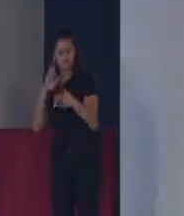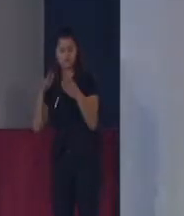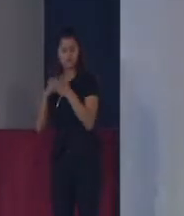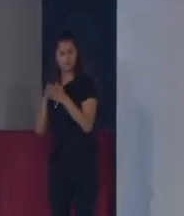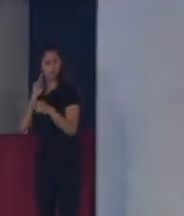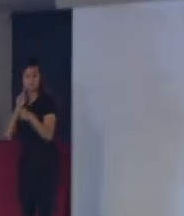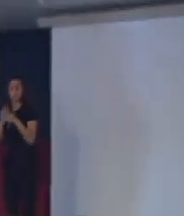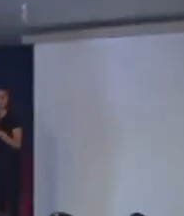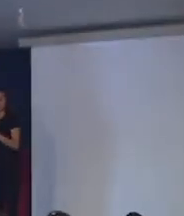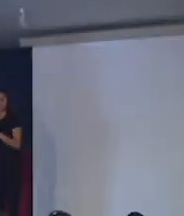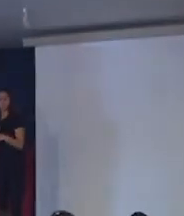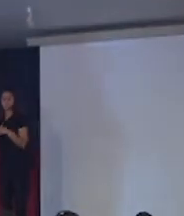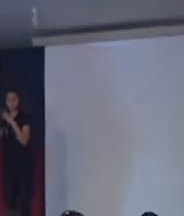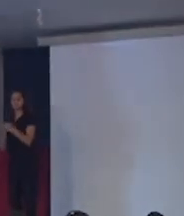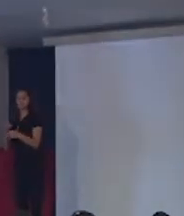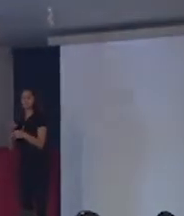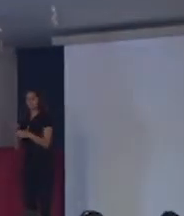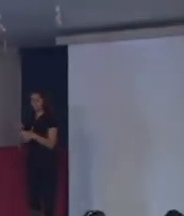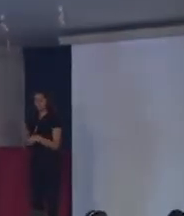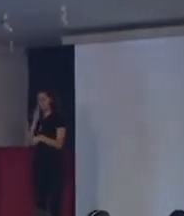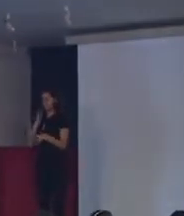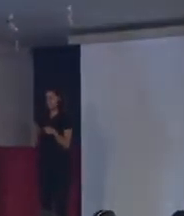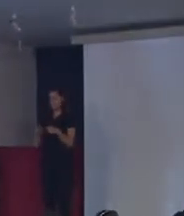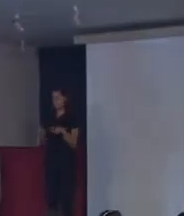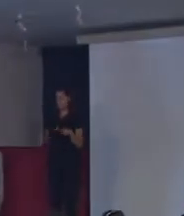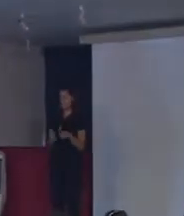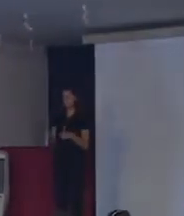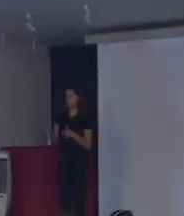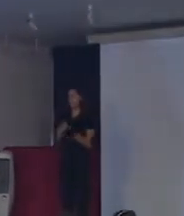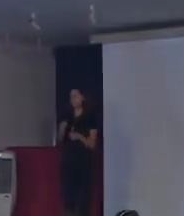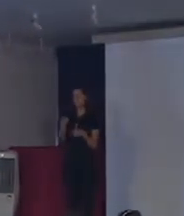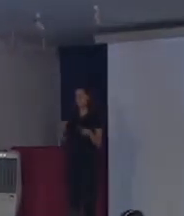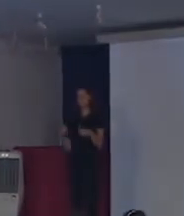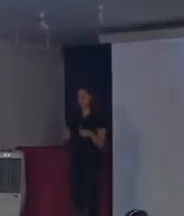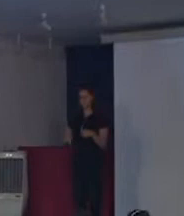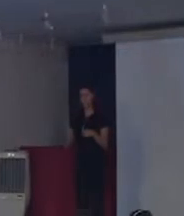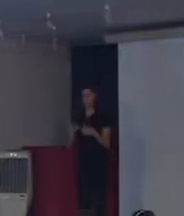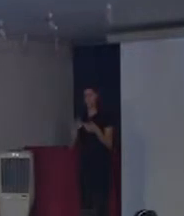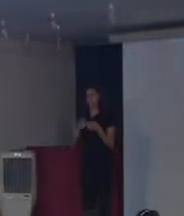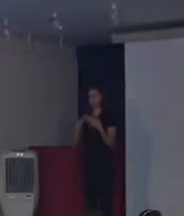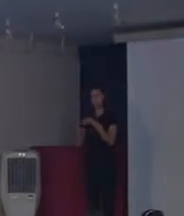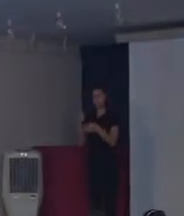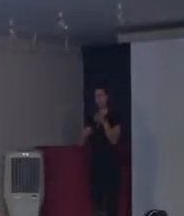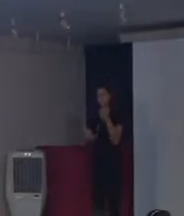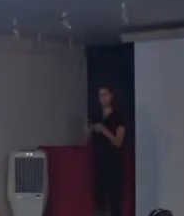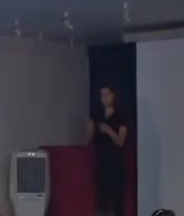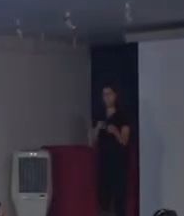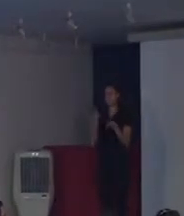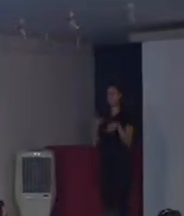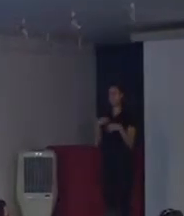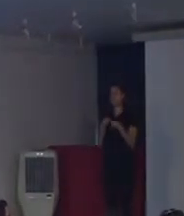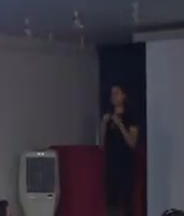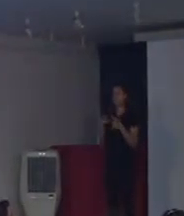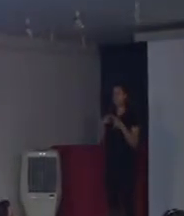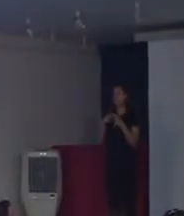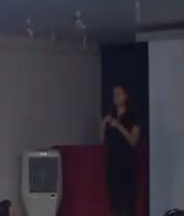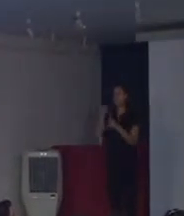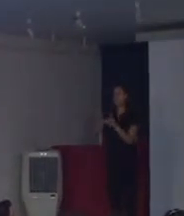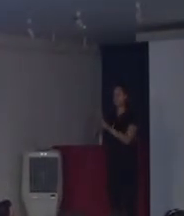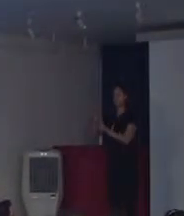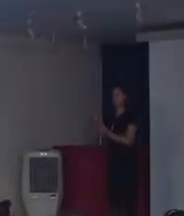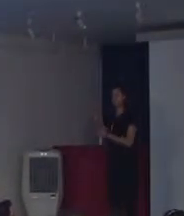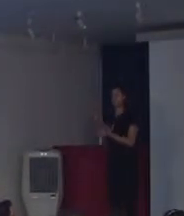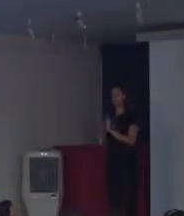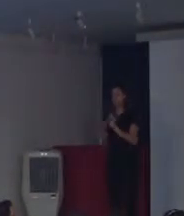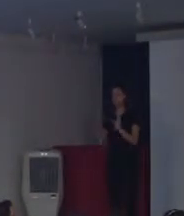igual forma, ustedes ven que les están entregando bonos en todas las localidades. ¿Y qué hace para que la gente llegue a un bono? Talleres mensuales donde se cogen las redes y las